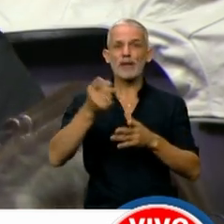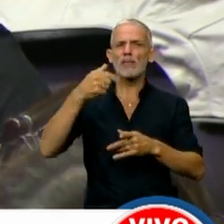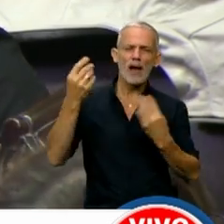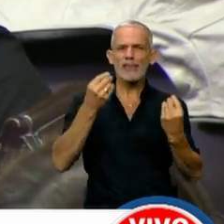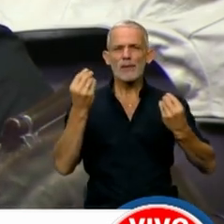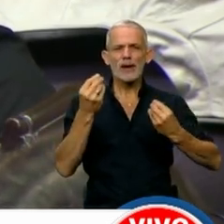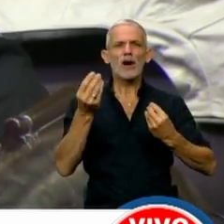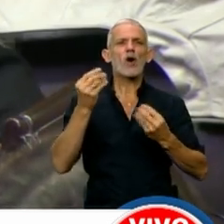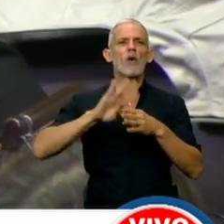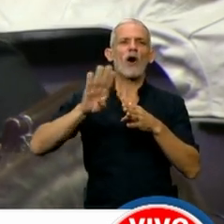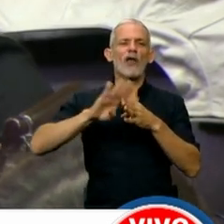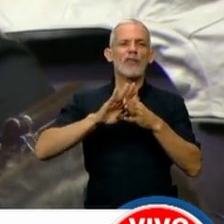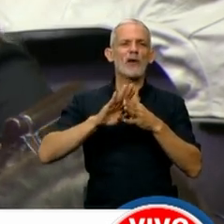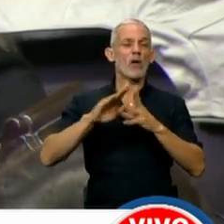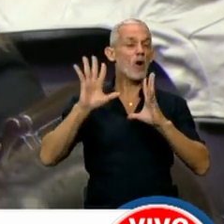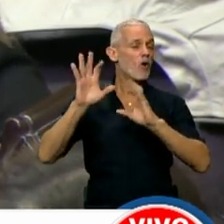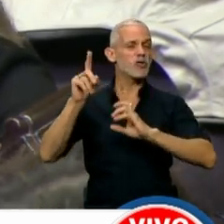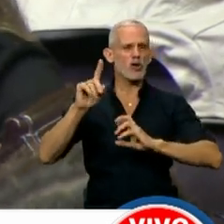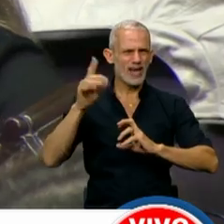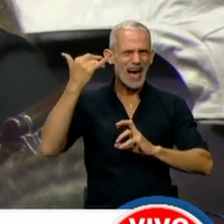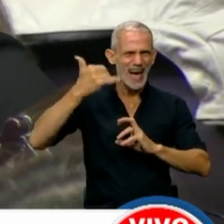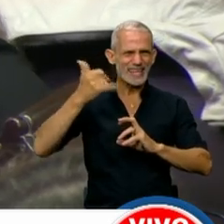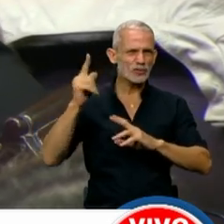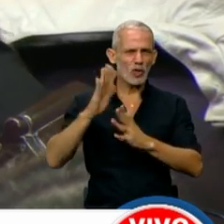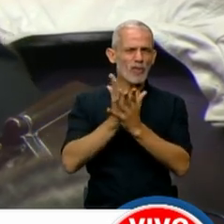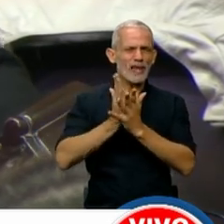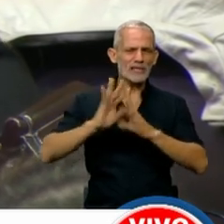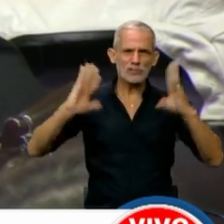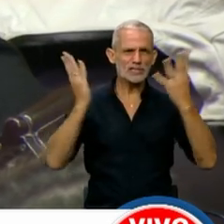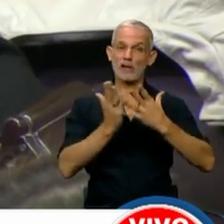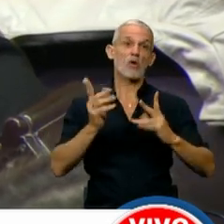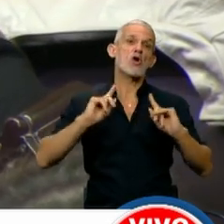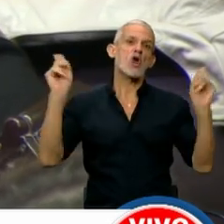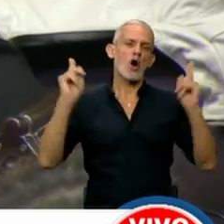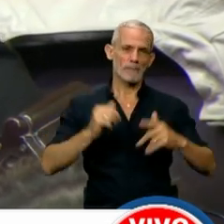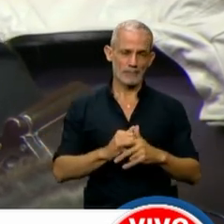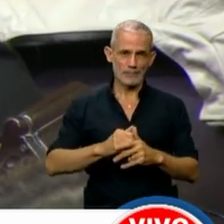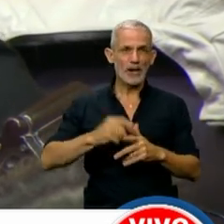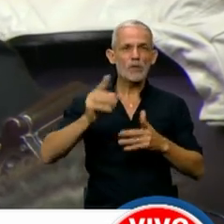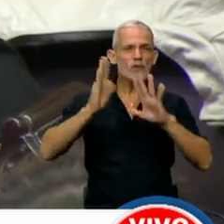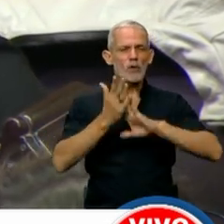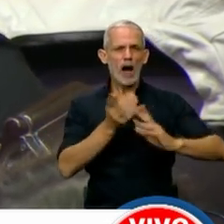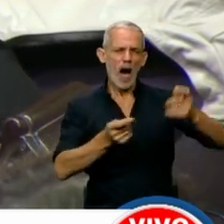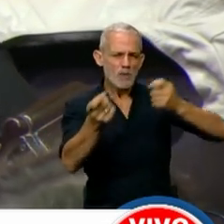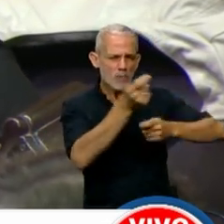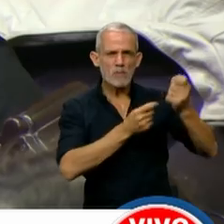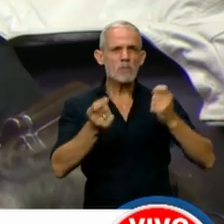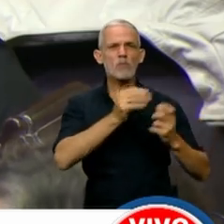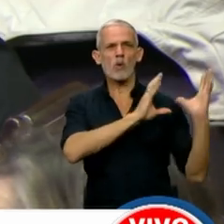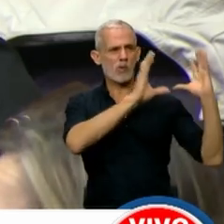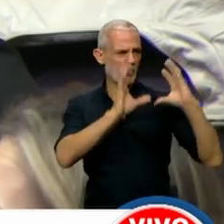la teoría de la deuda odiosa que se aplica en todo el derecho internacional pero no eligió administrar la herencia